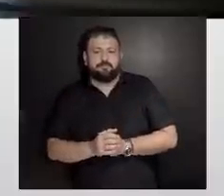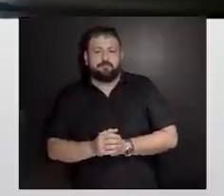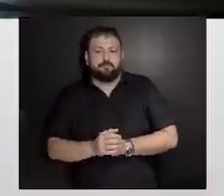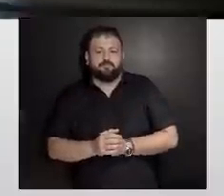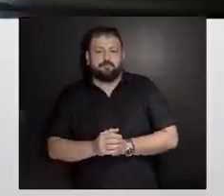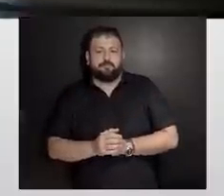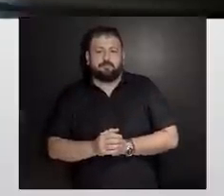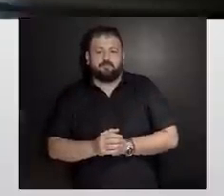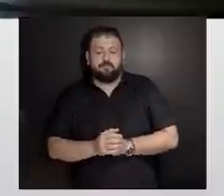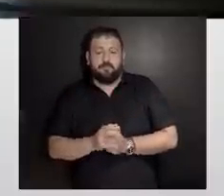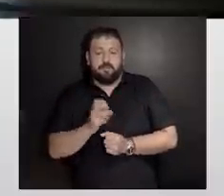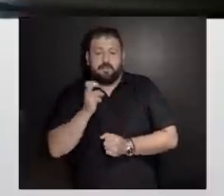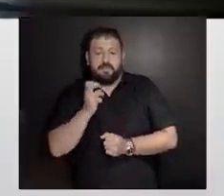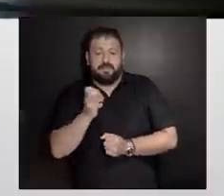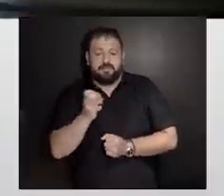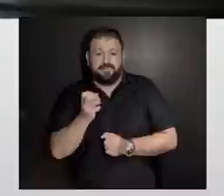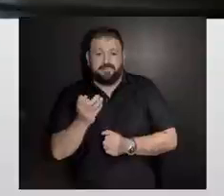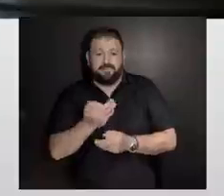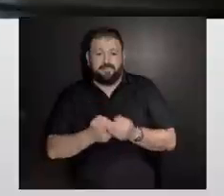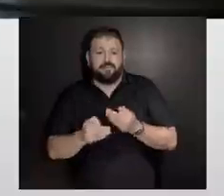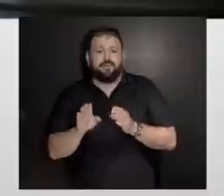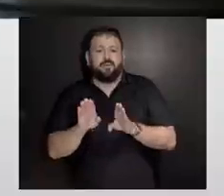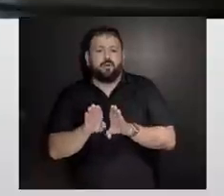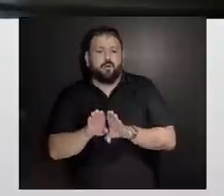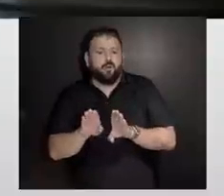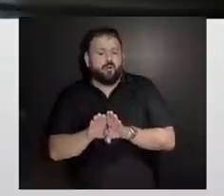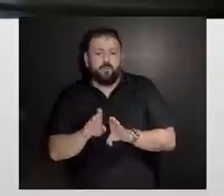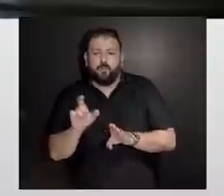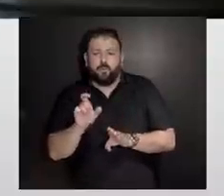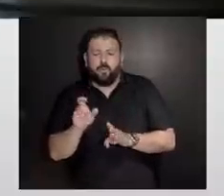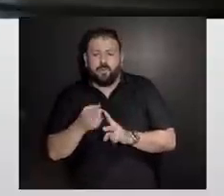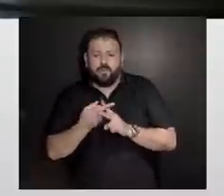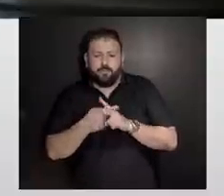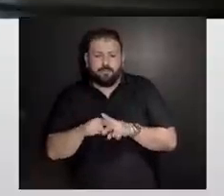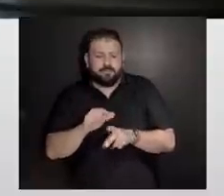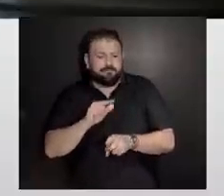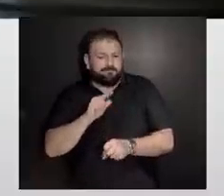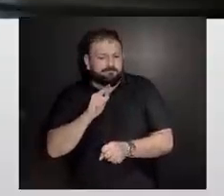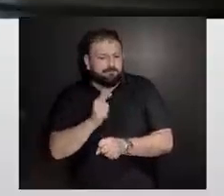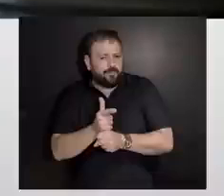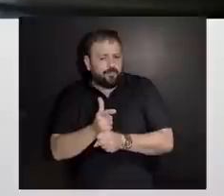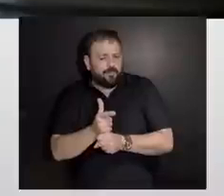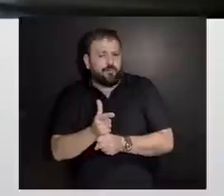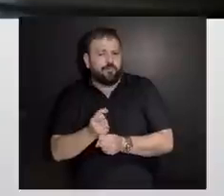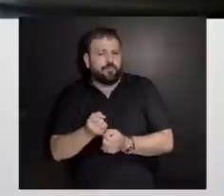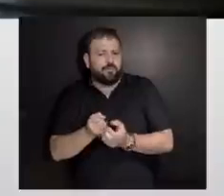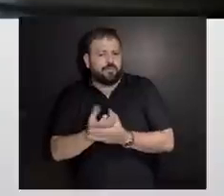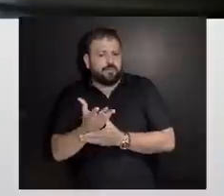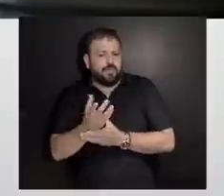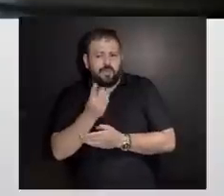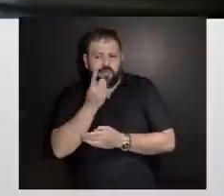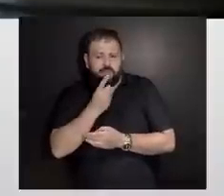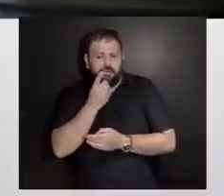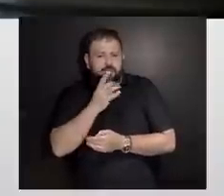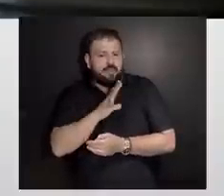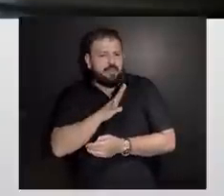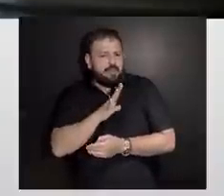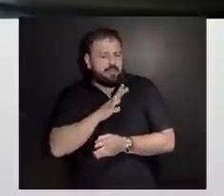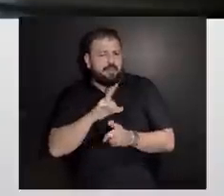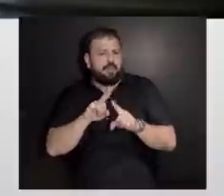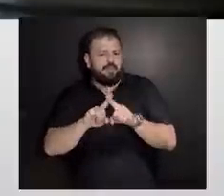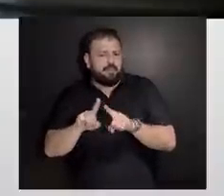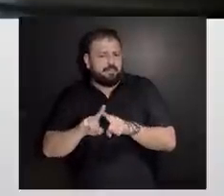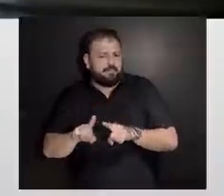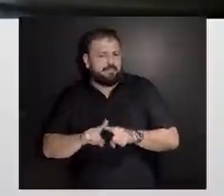Muy bien, ya entrando en cómo se diagnostica la diabetes, hay diferentes clasificaciones. La primera de